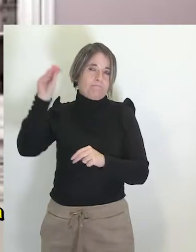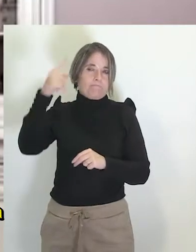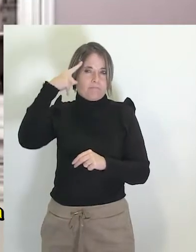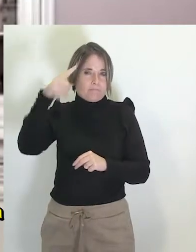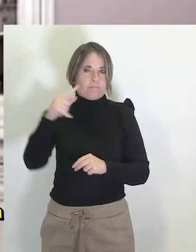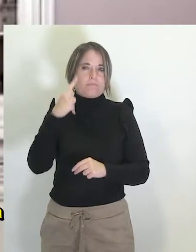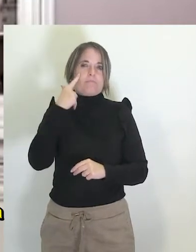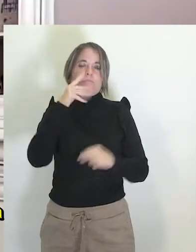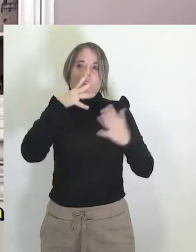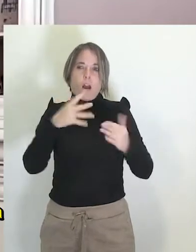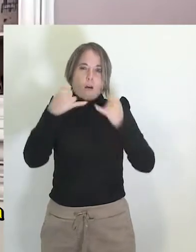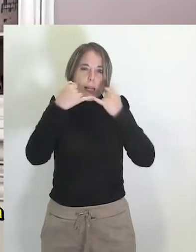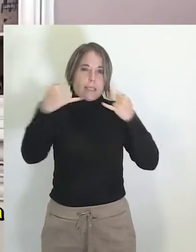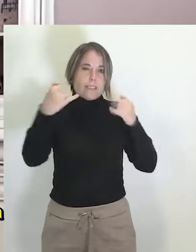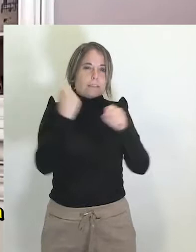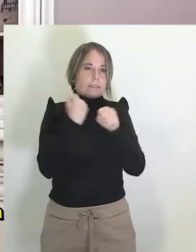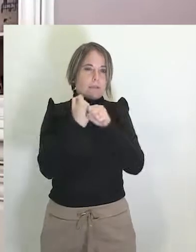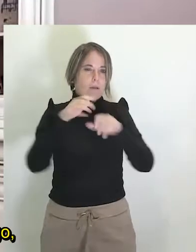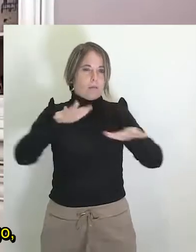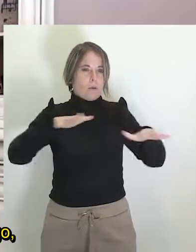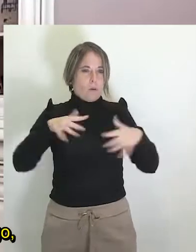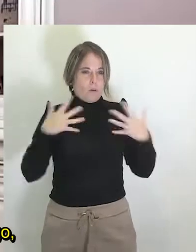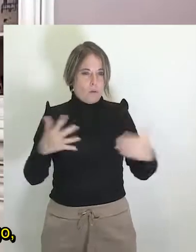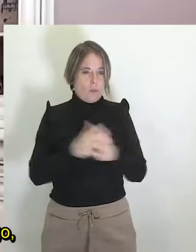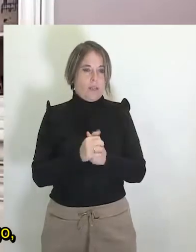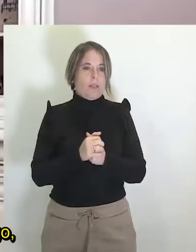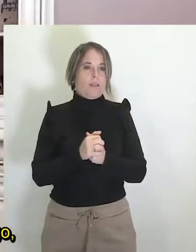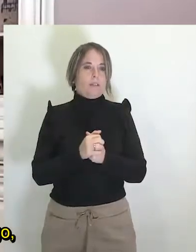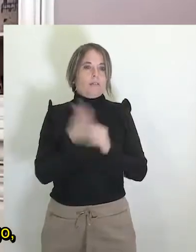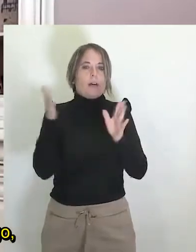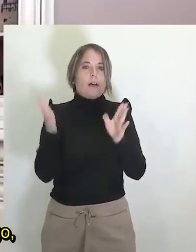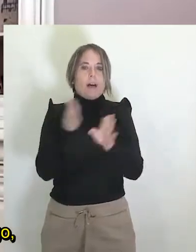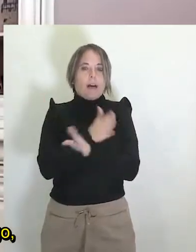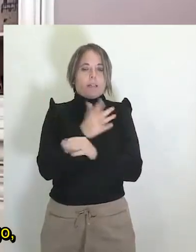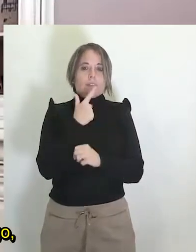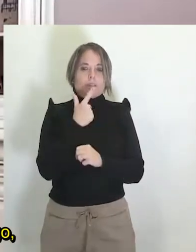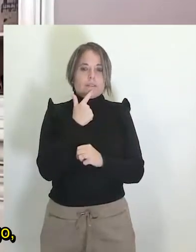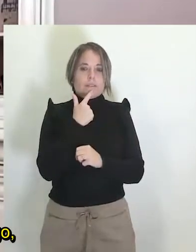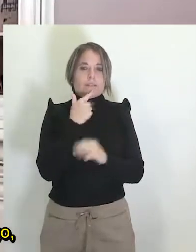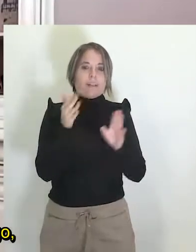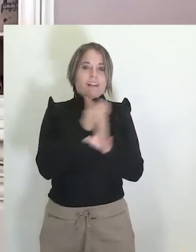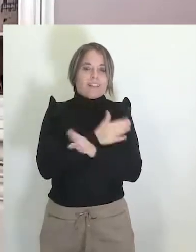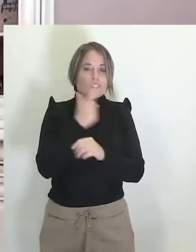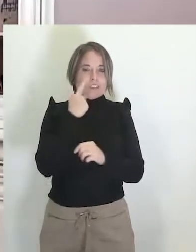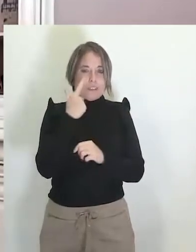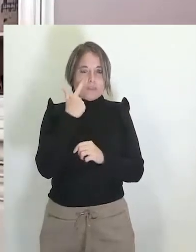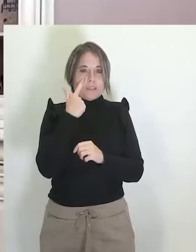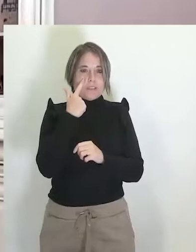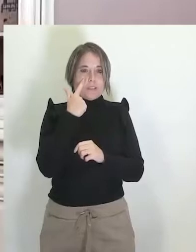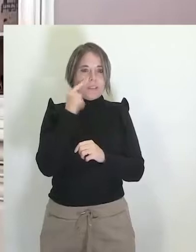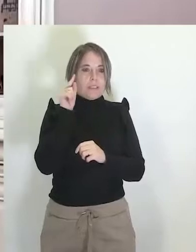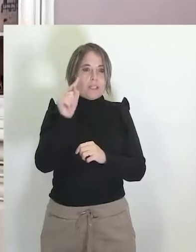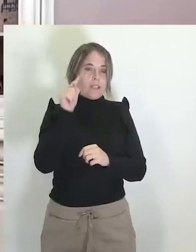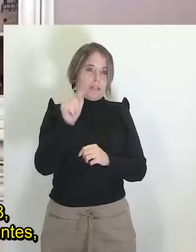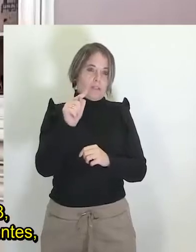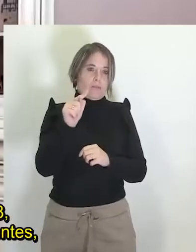qué estáis fijando ahora las líneas de actuación. Y antes de ello, comentaba yo antes un rasgo de todo esto ha